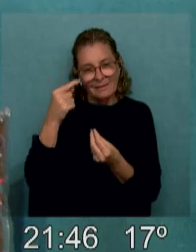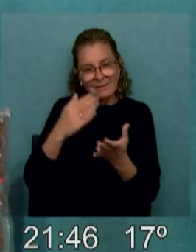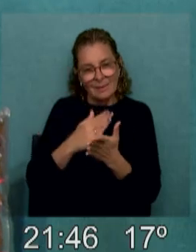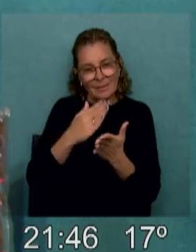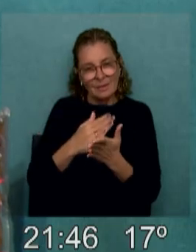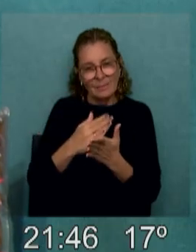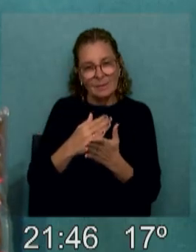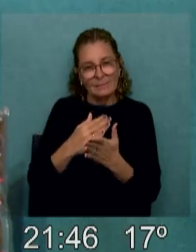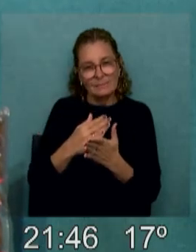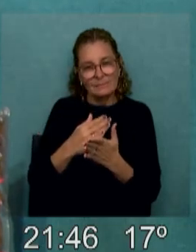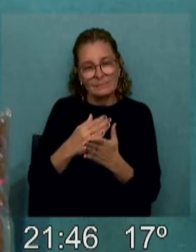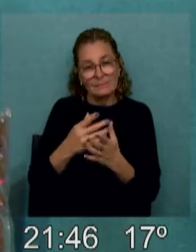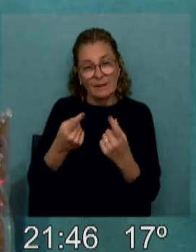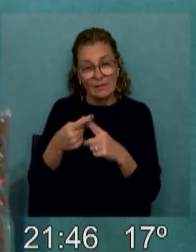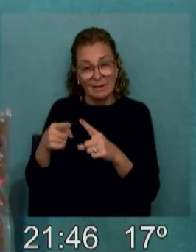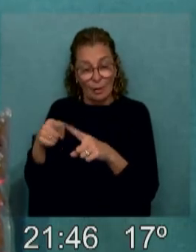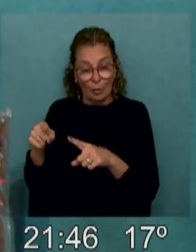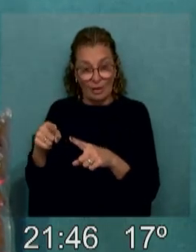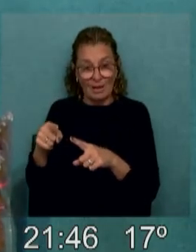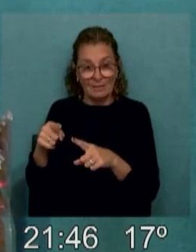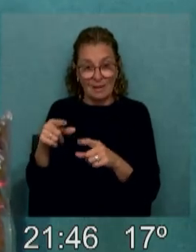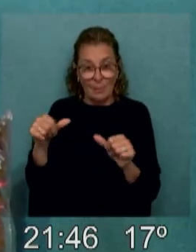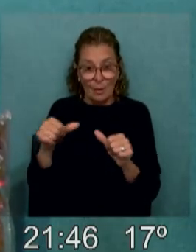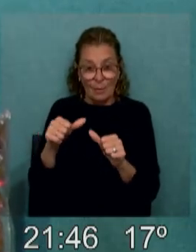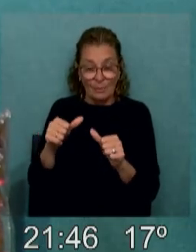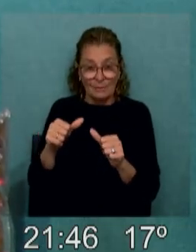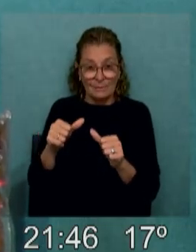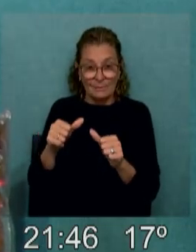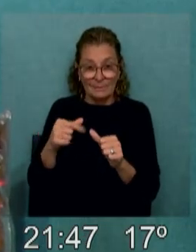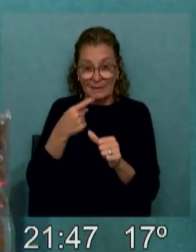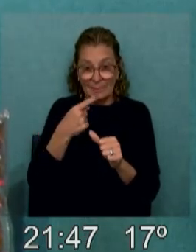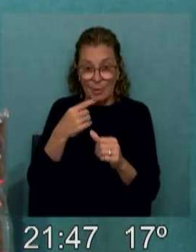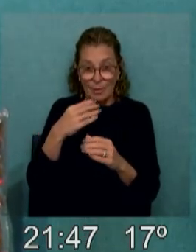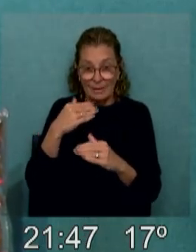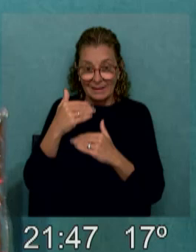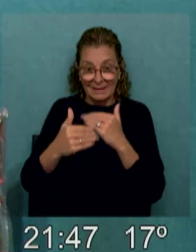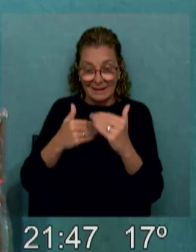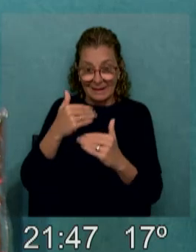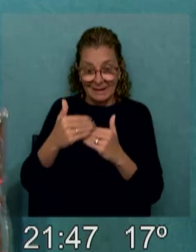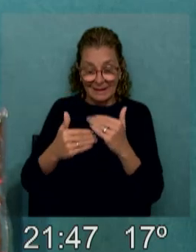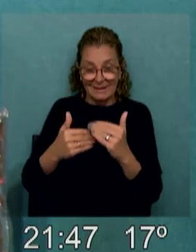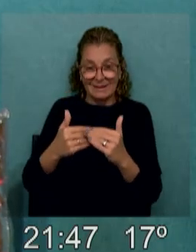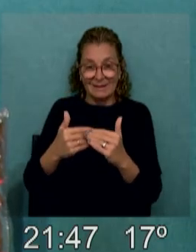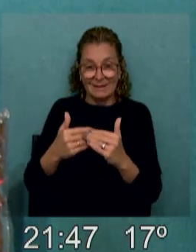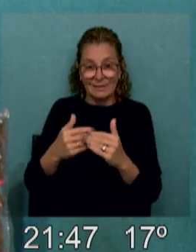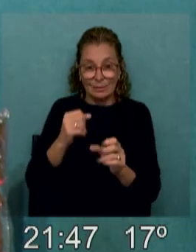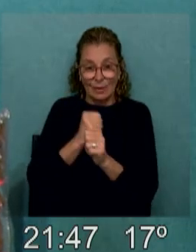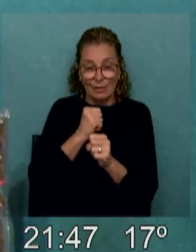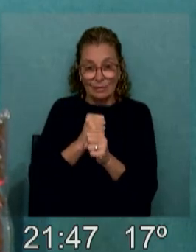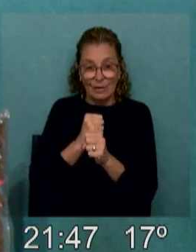desde otro lugar. Son herramientas que estamos tratando de, digamos, sostener. Nos sostienen, son nuestros